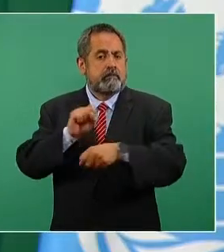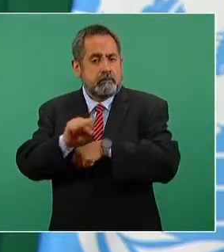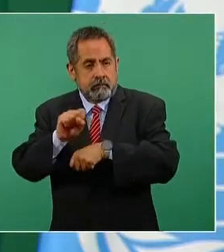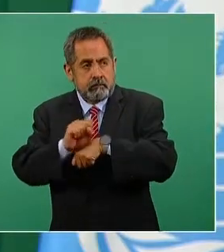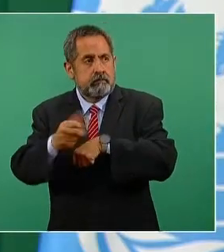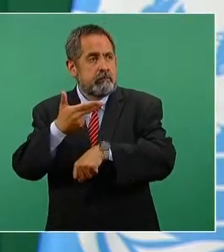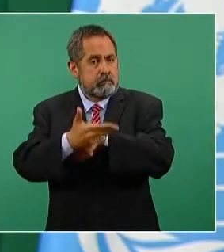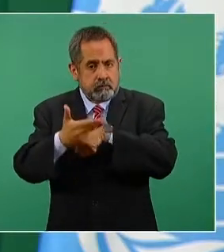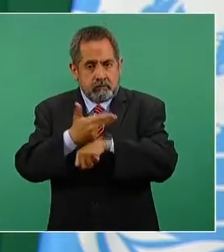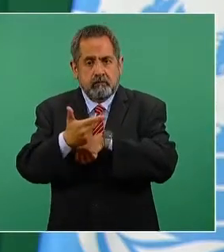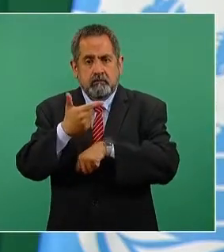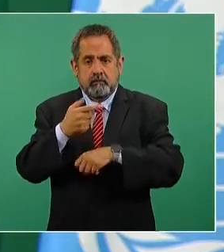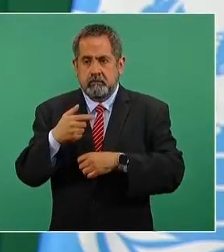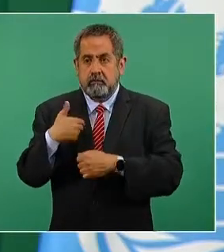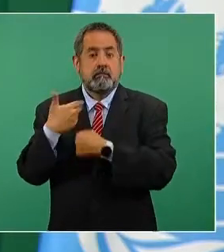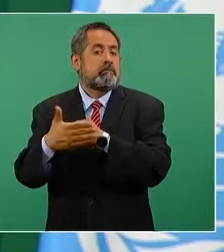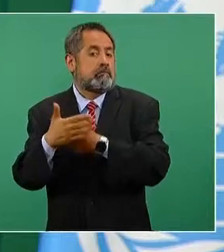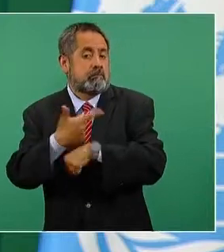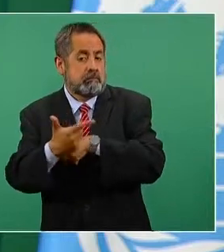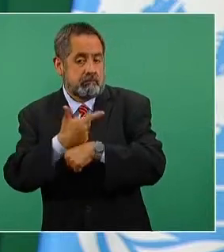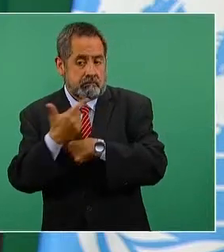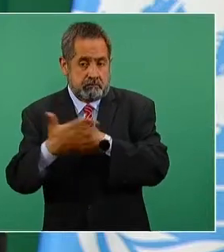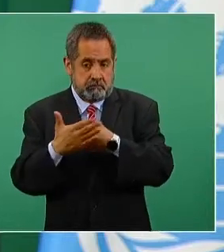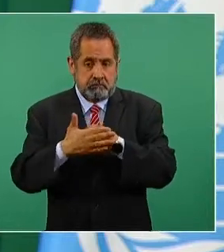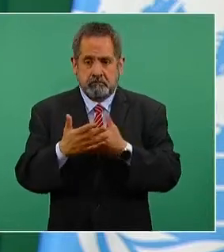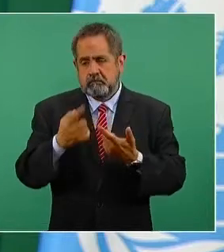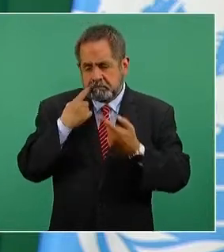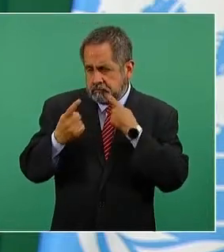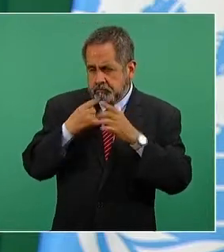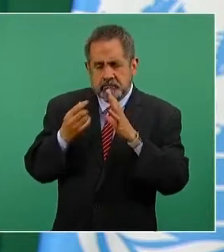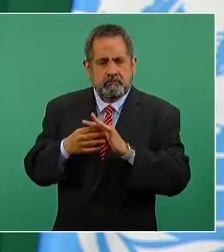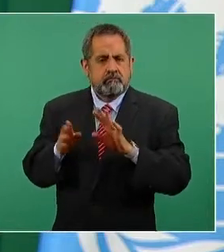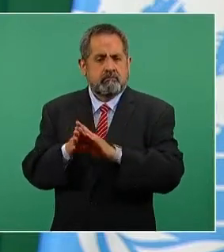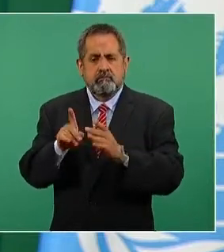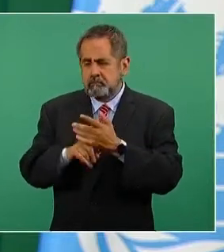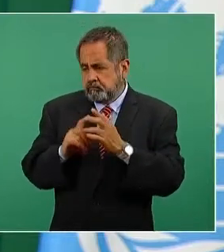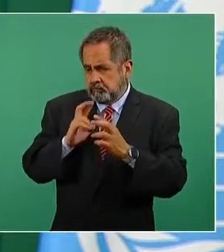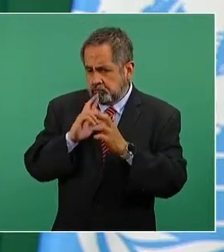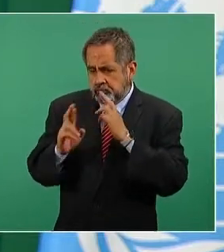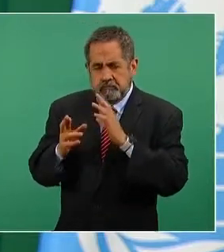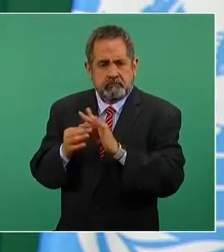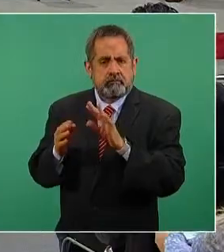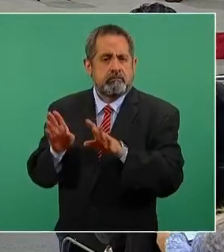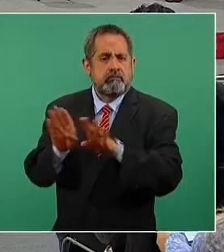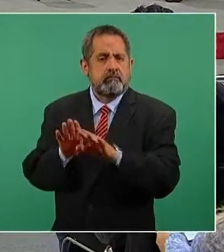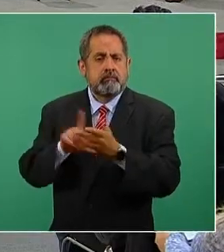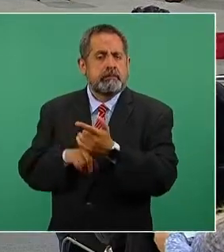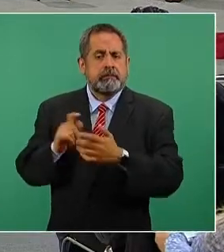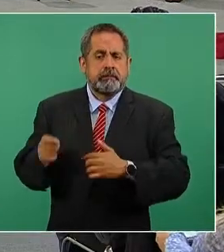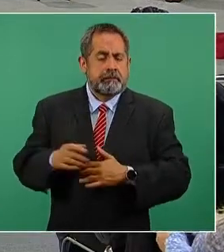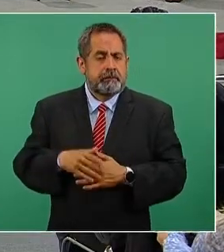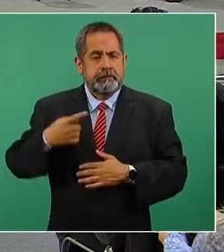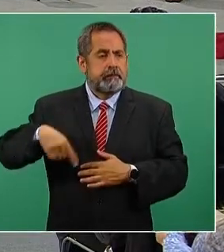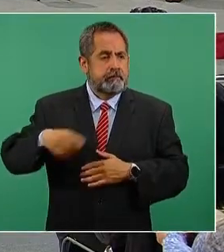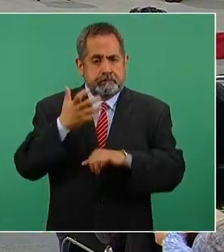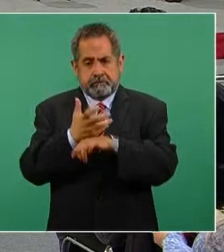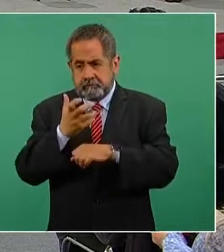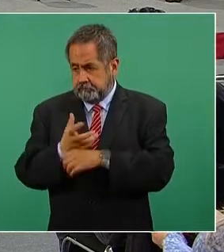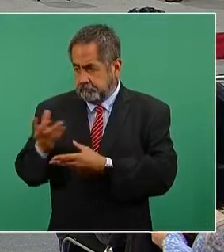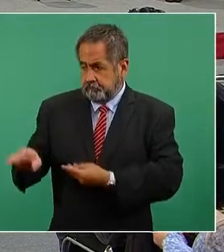con Guatemala, lo haremos muy pronto. Y los resultados se mostraron o se compartieron con los